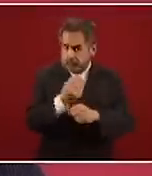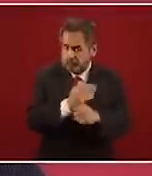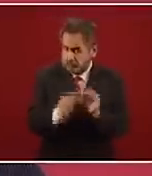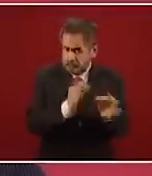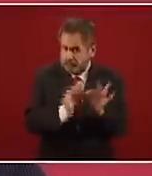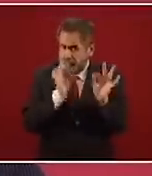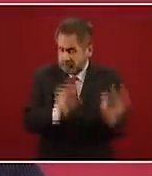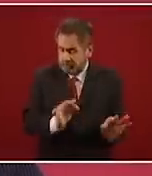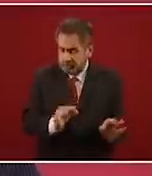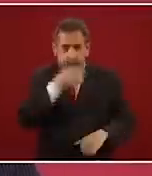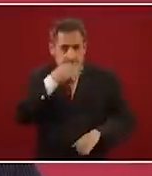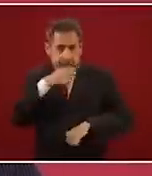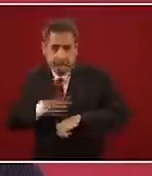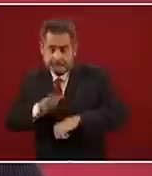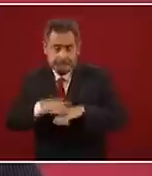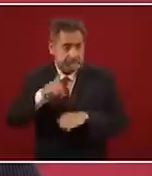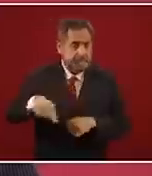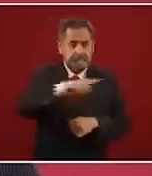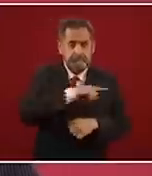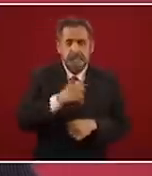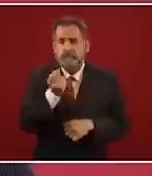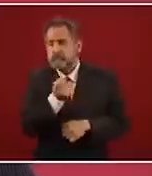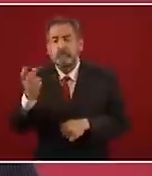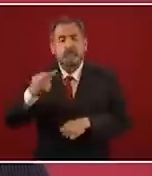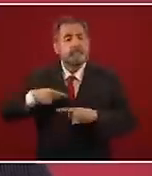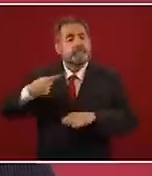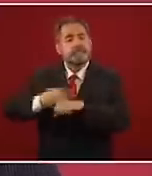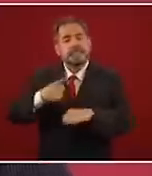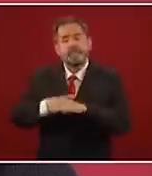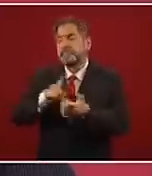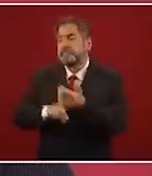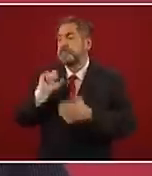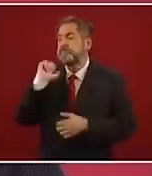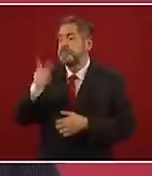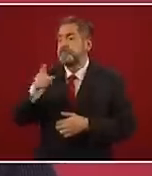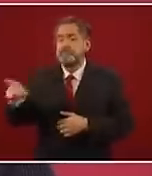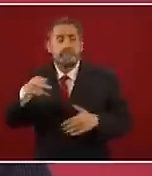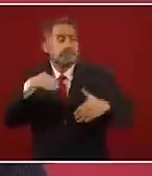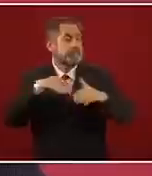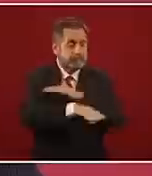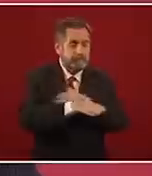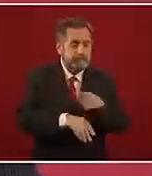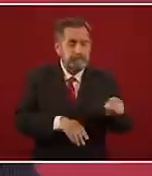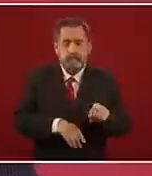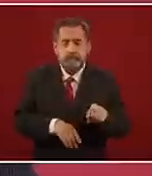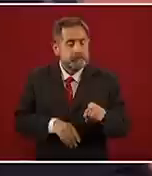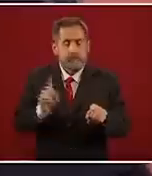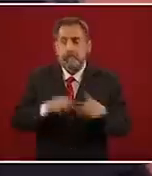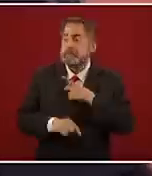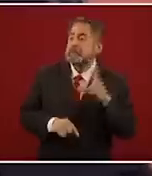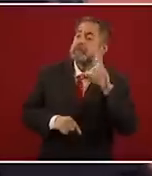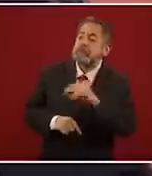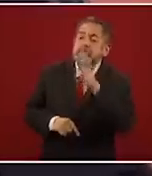usuarios, las personas con alguna enfermedad que requieren la atención en este instituto, no debería